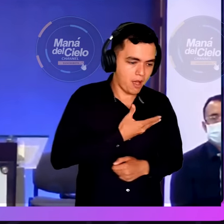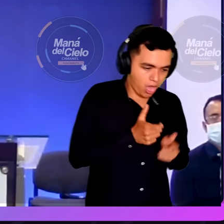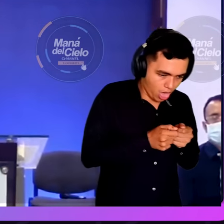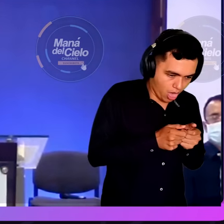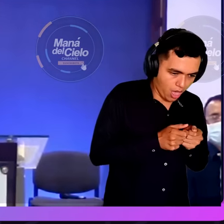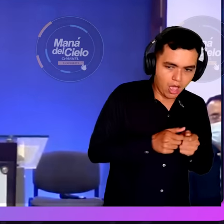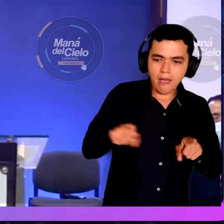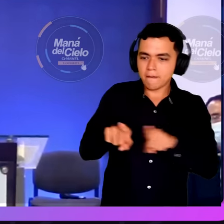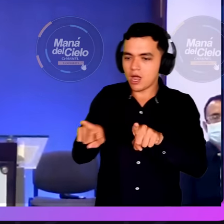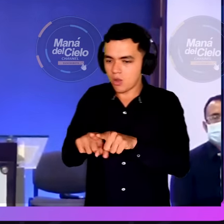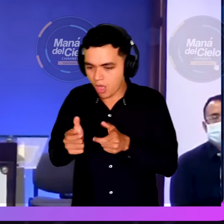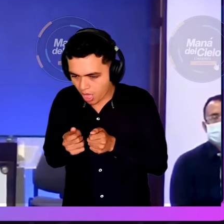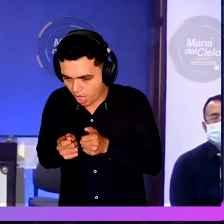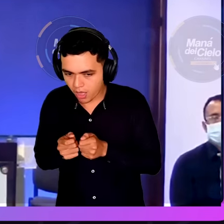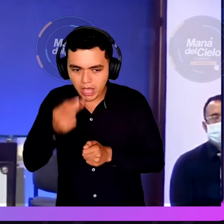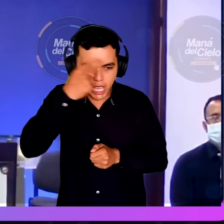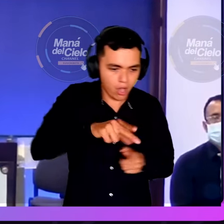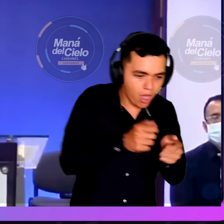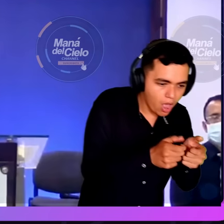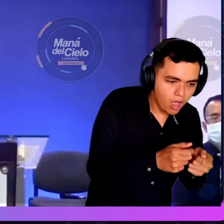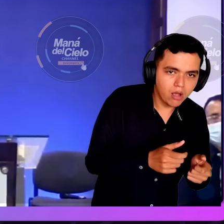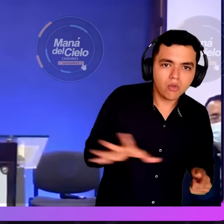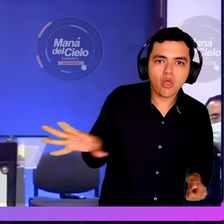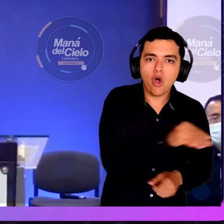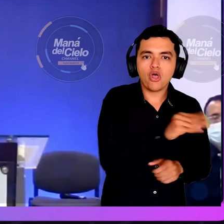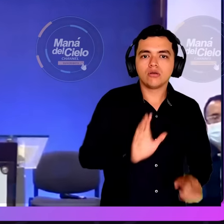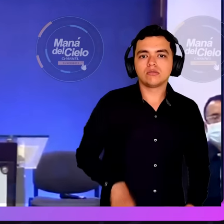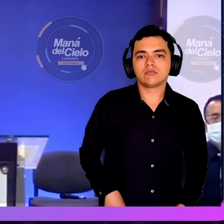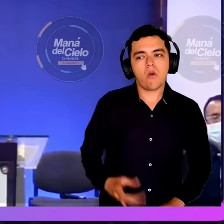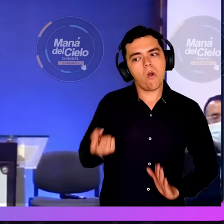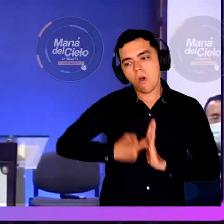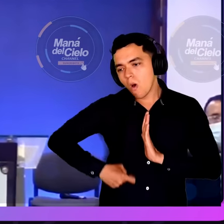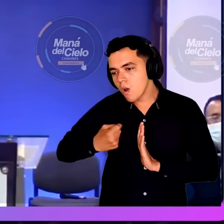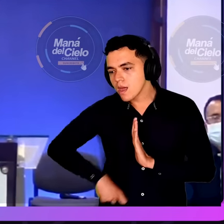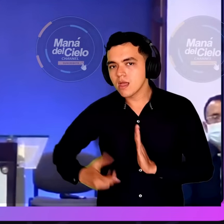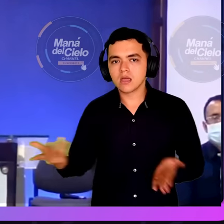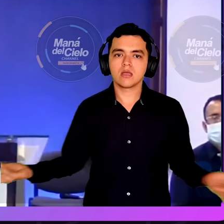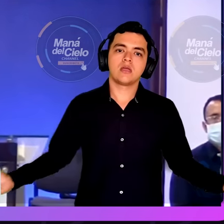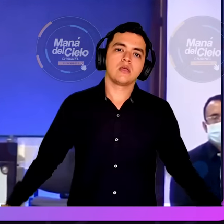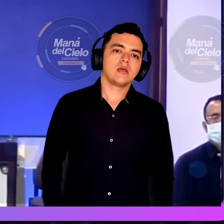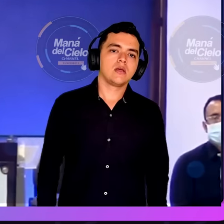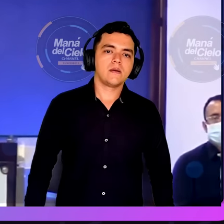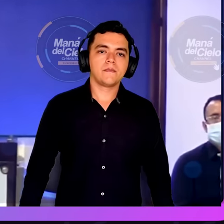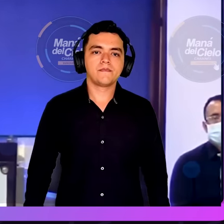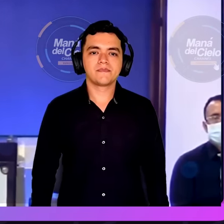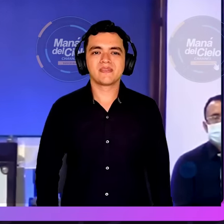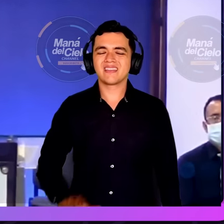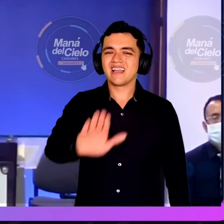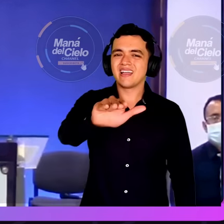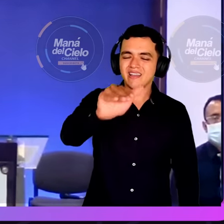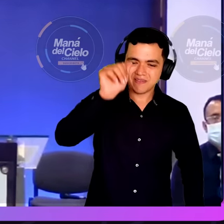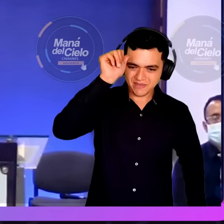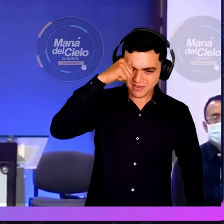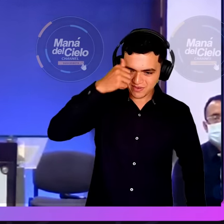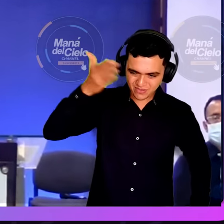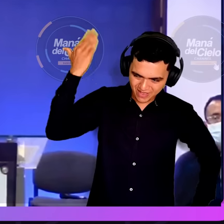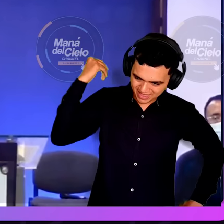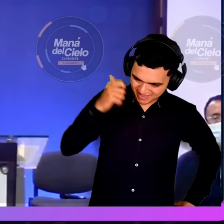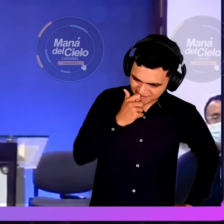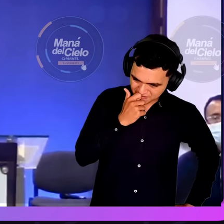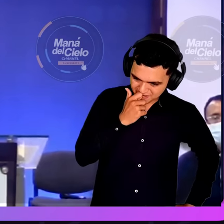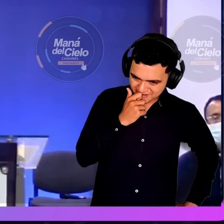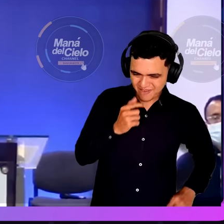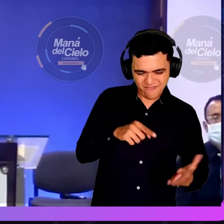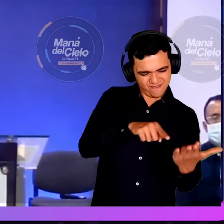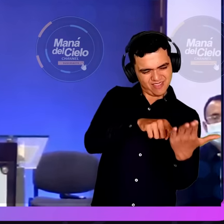un aparato. Es una sala de internet, hermano. Y no hay comunicación, no hay un momento de palabra, porque todo es, hermano, redes sociales. El otro